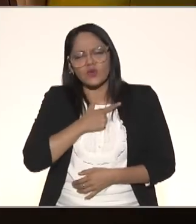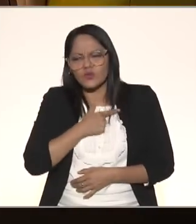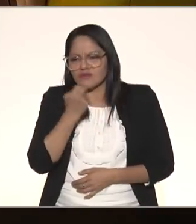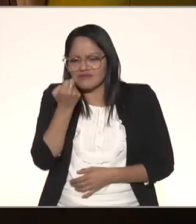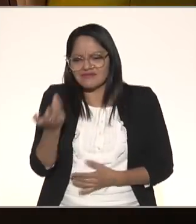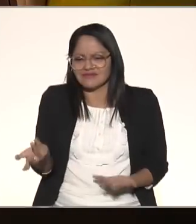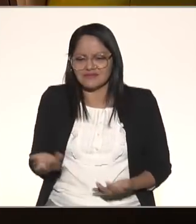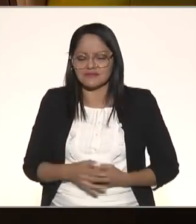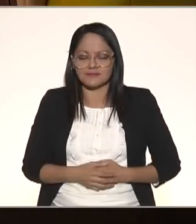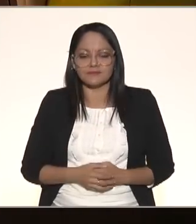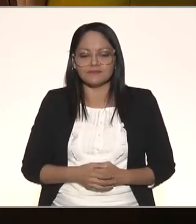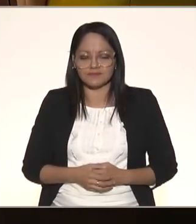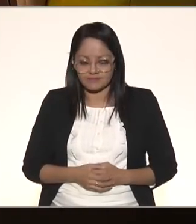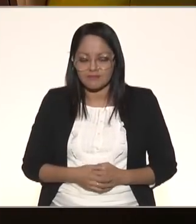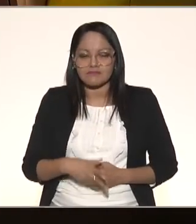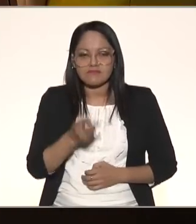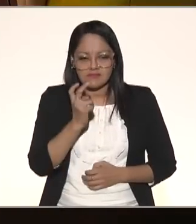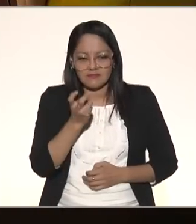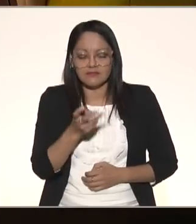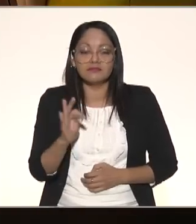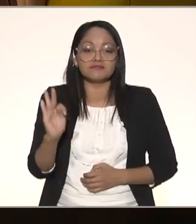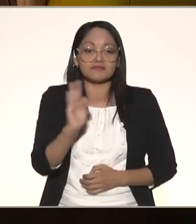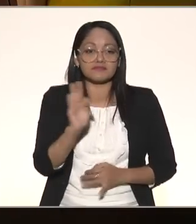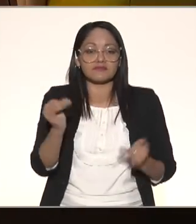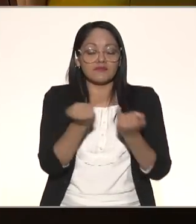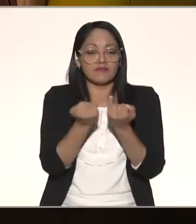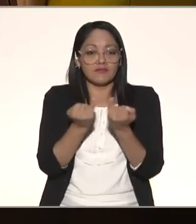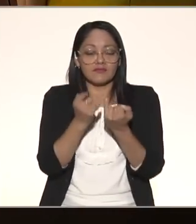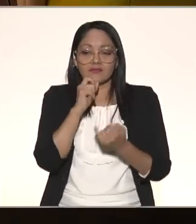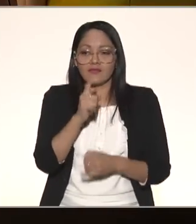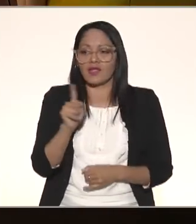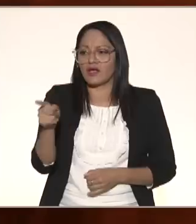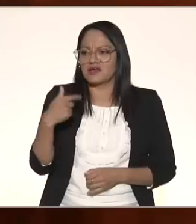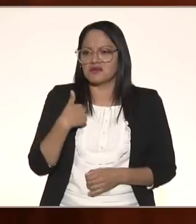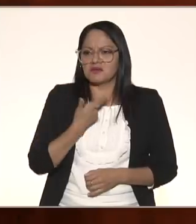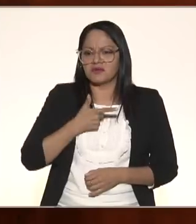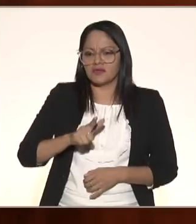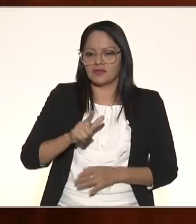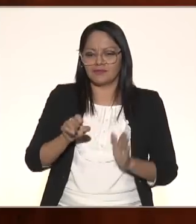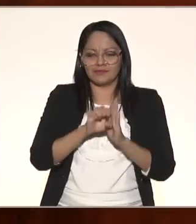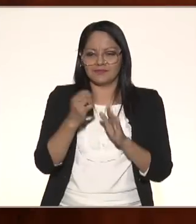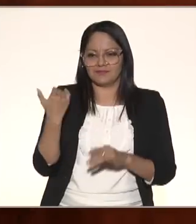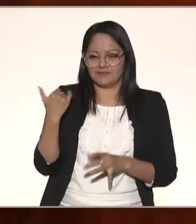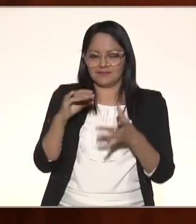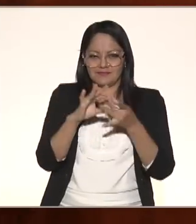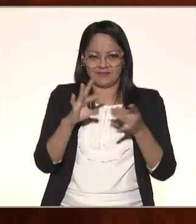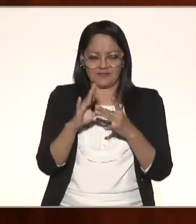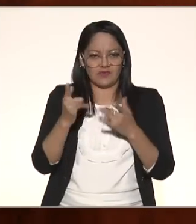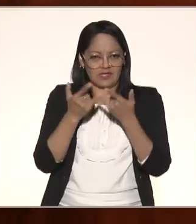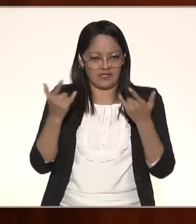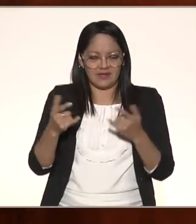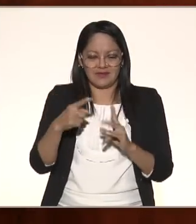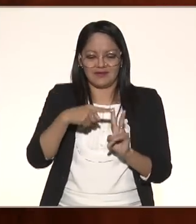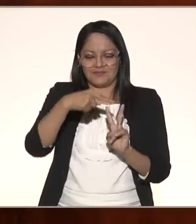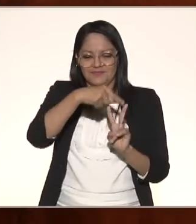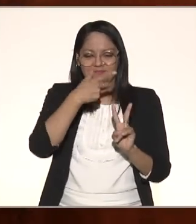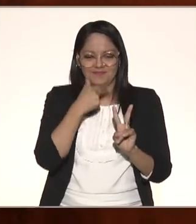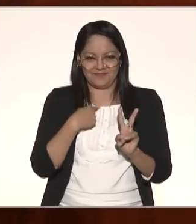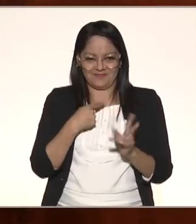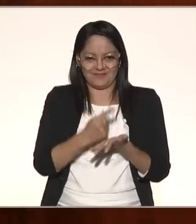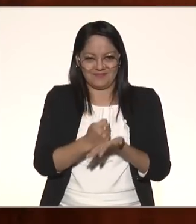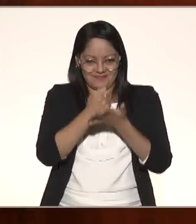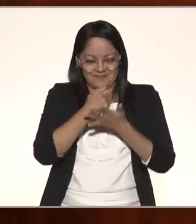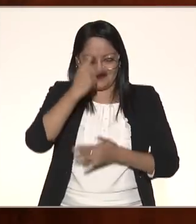digas o tal vez hasta no me gusta justo ahorita recuerdo un caso de unos pacientes que me platicaban